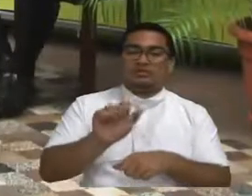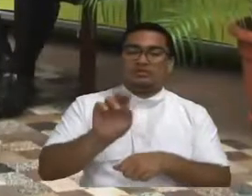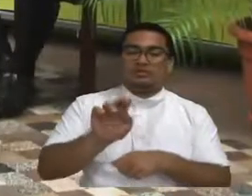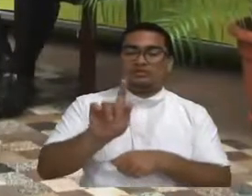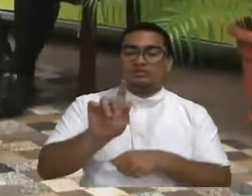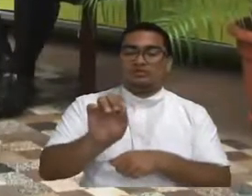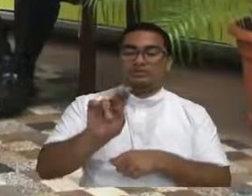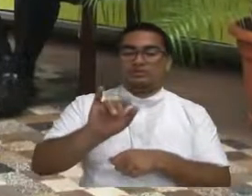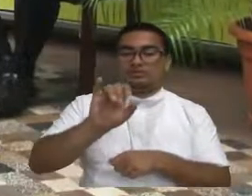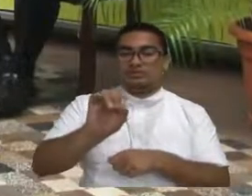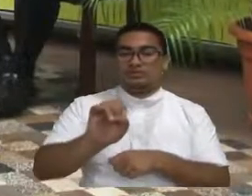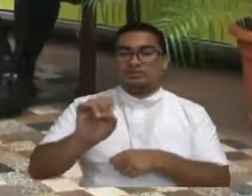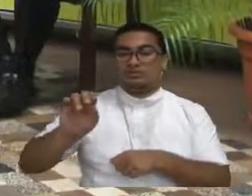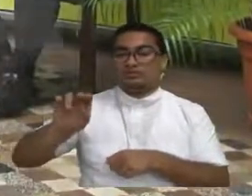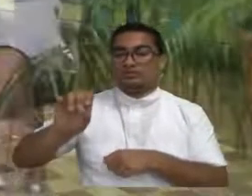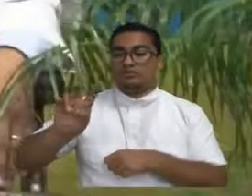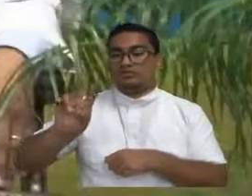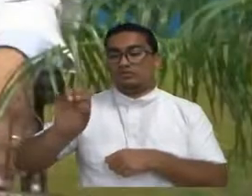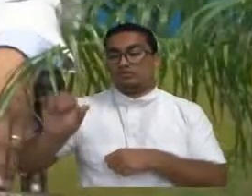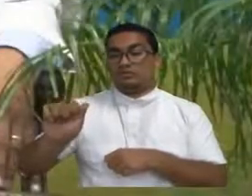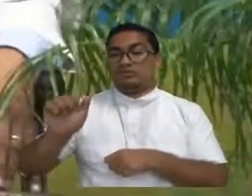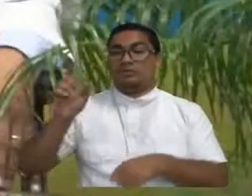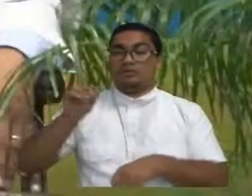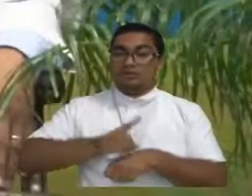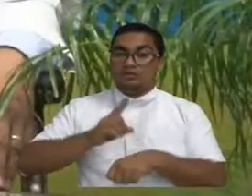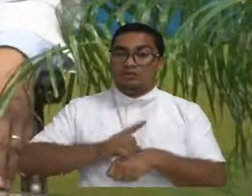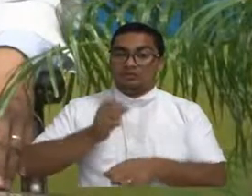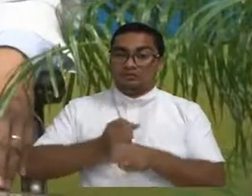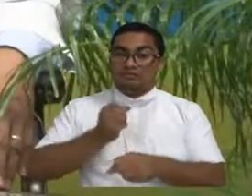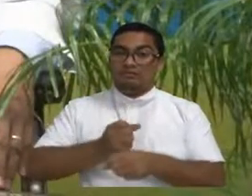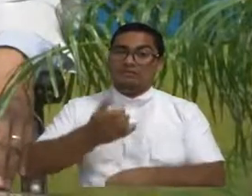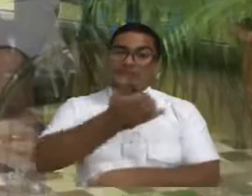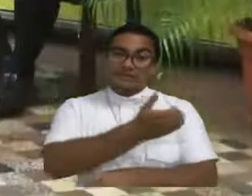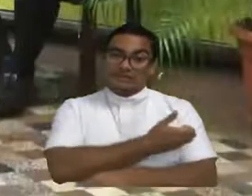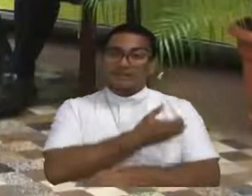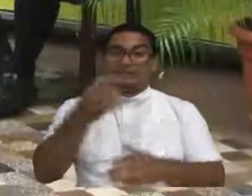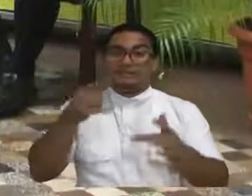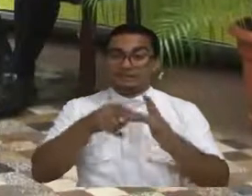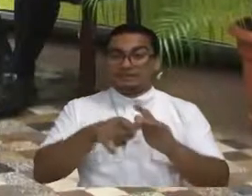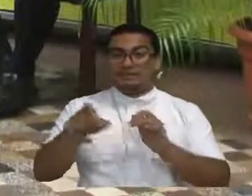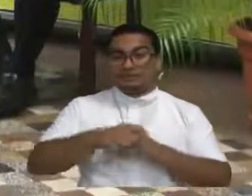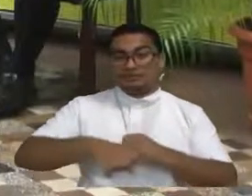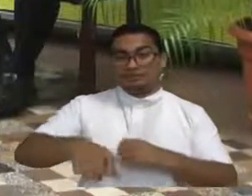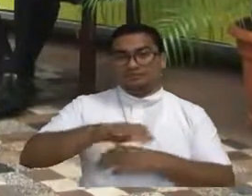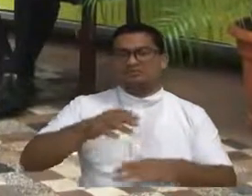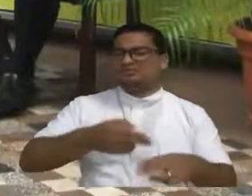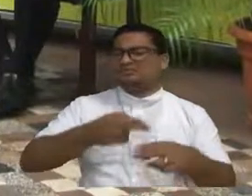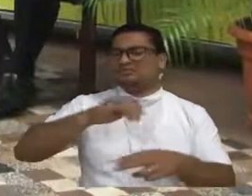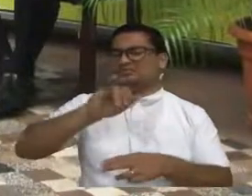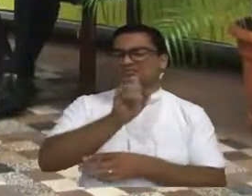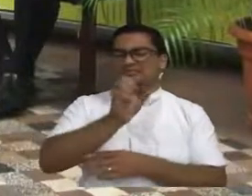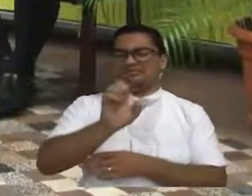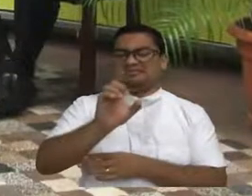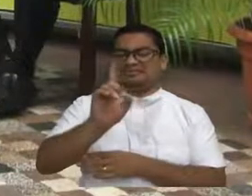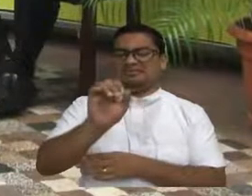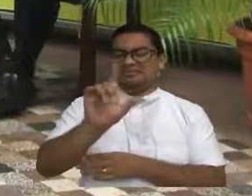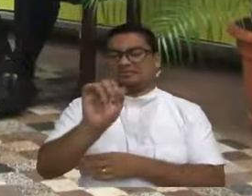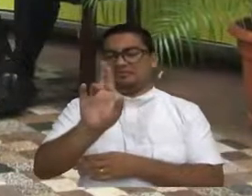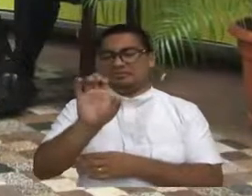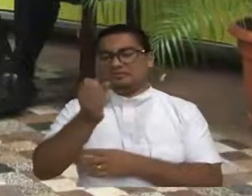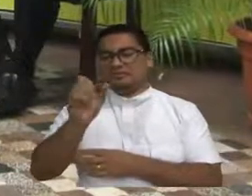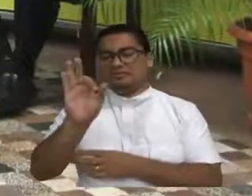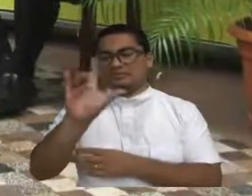del equipo médico del Hospital Psicosocial José Dolores Flete, ubicado en el kilómetro 5